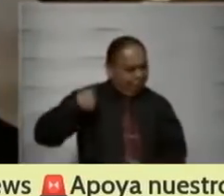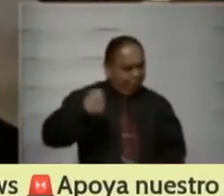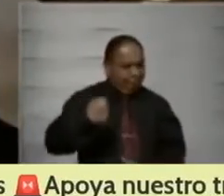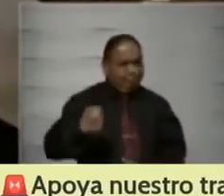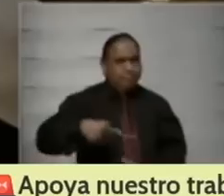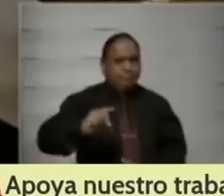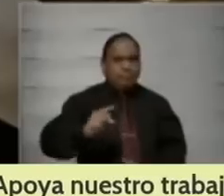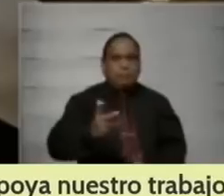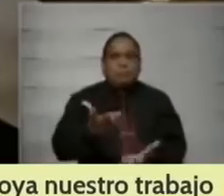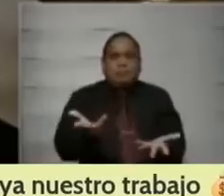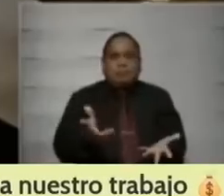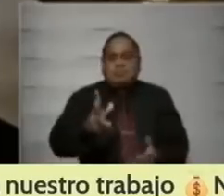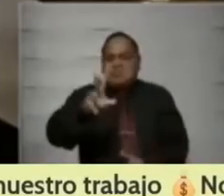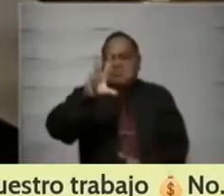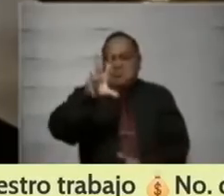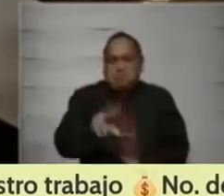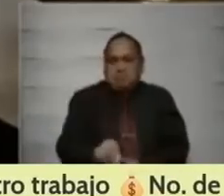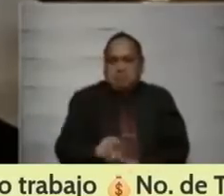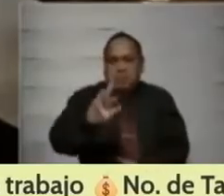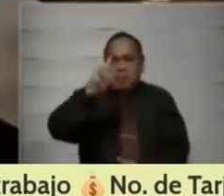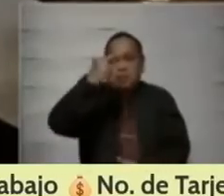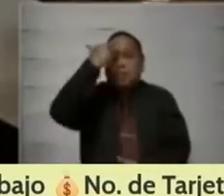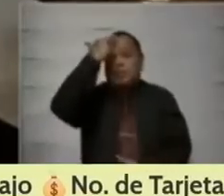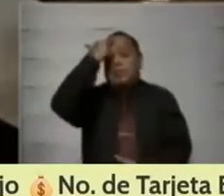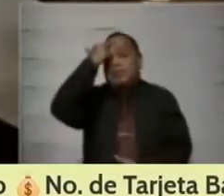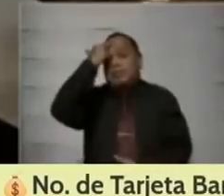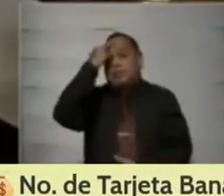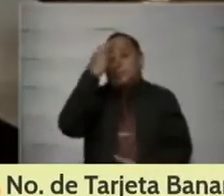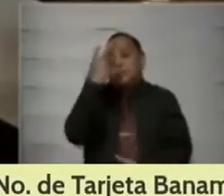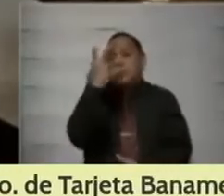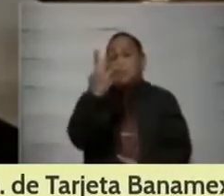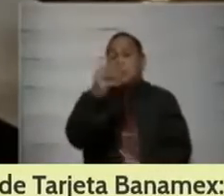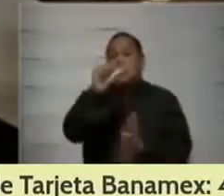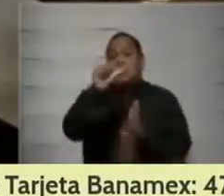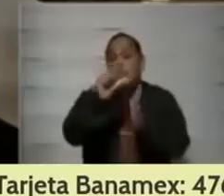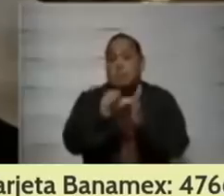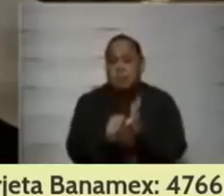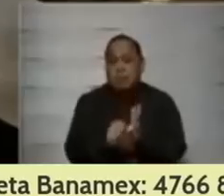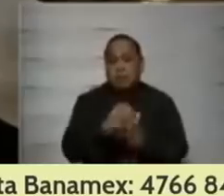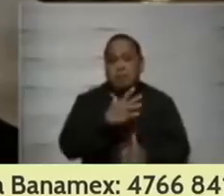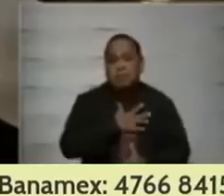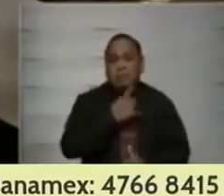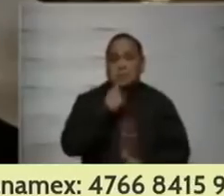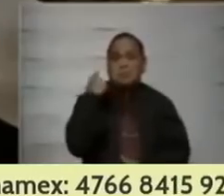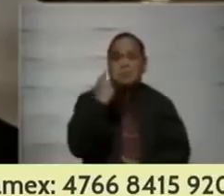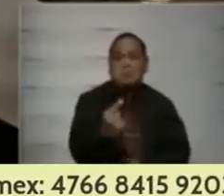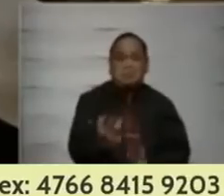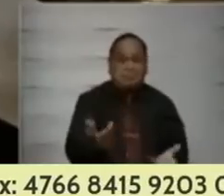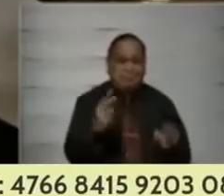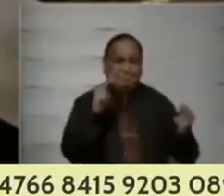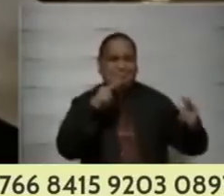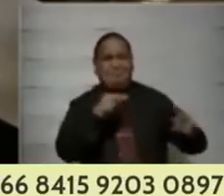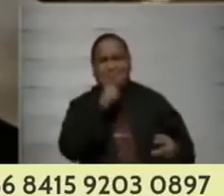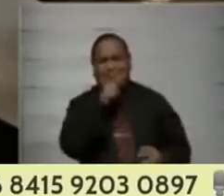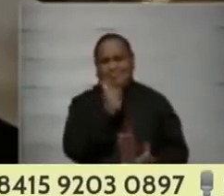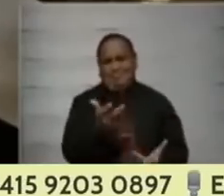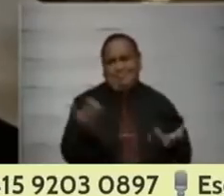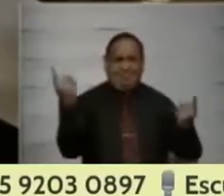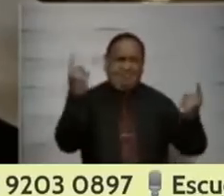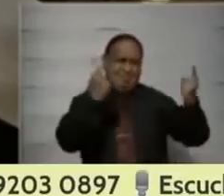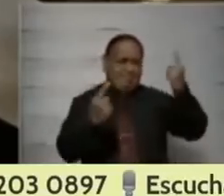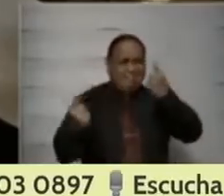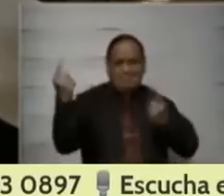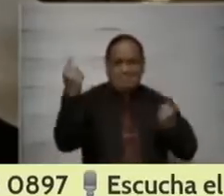No, se acordó que hace 4 meses él me dijo que me había dicho y que yo no lo dije. Entonces, ¿no? Es su trabalenguas